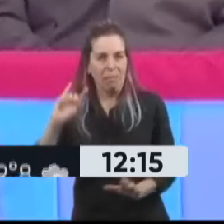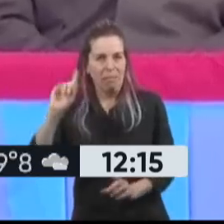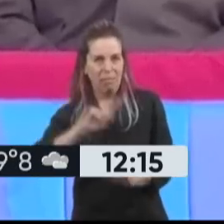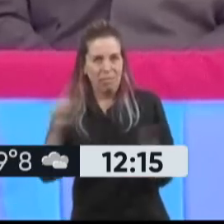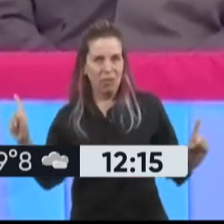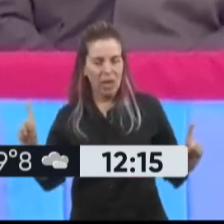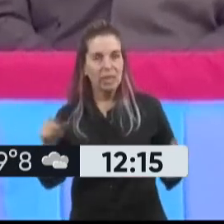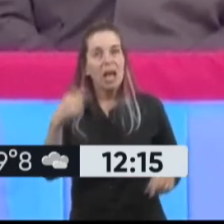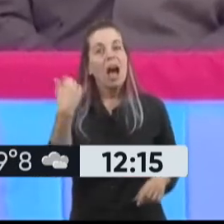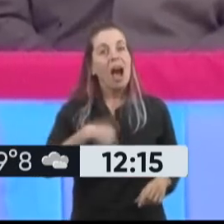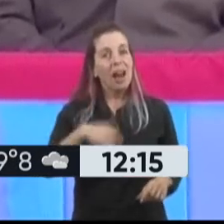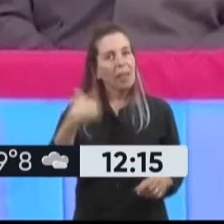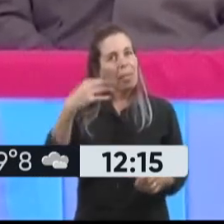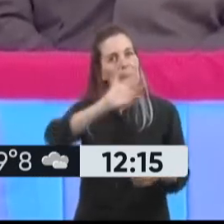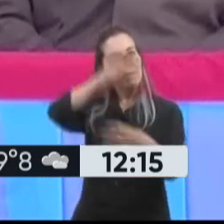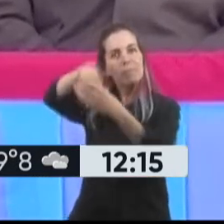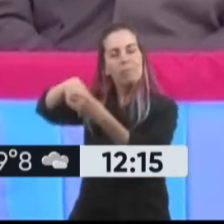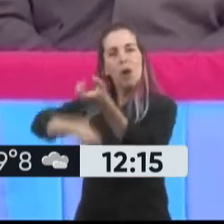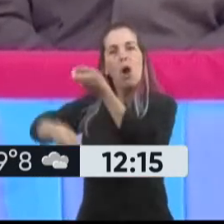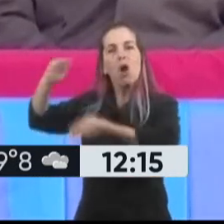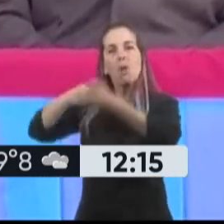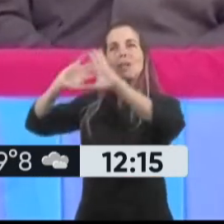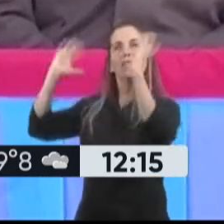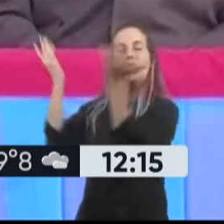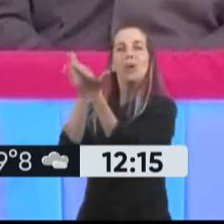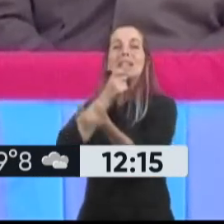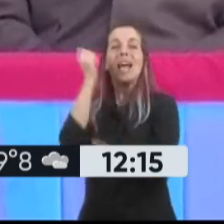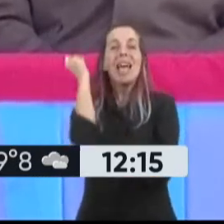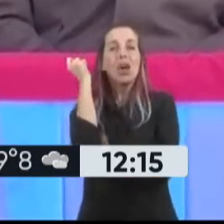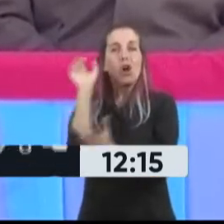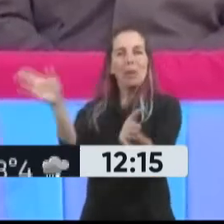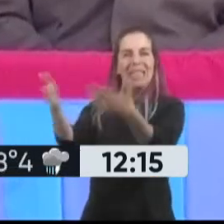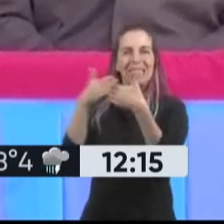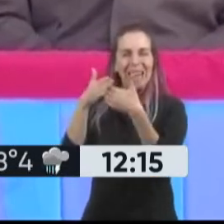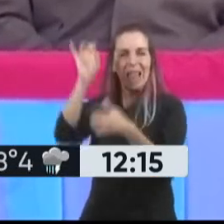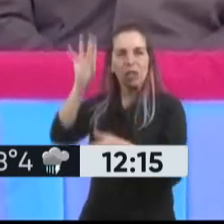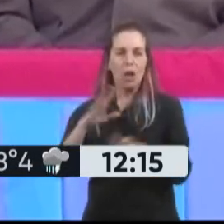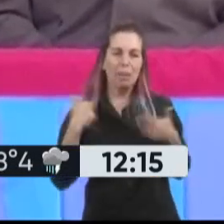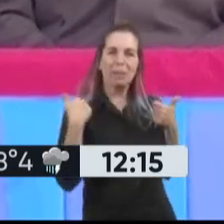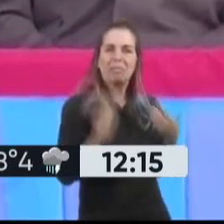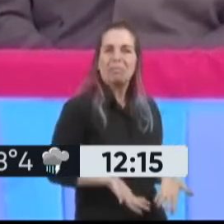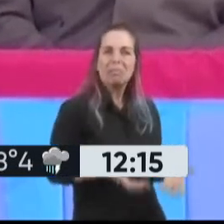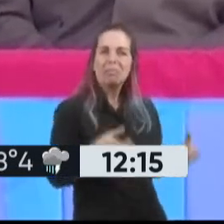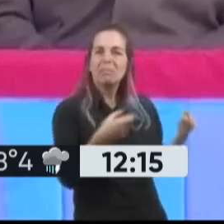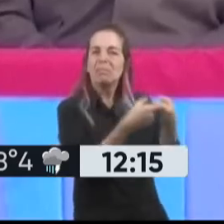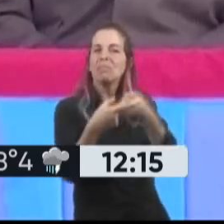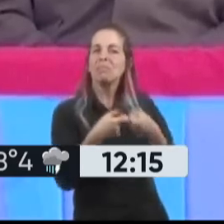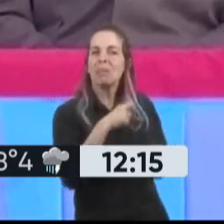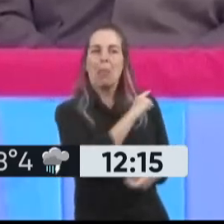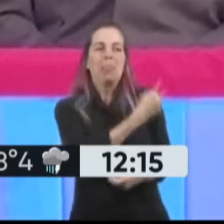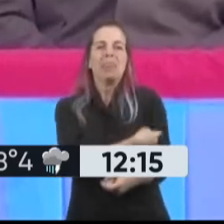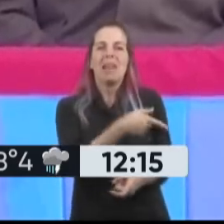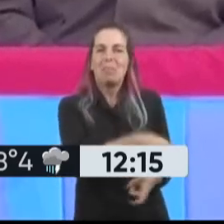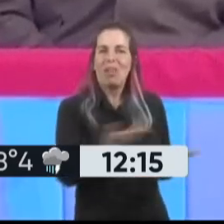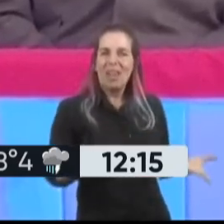protagonista del comercio global. Una economía cerrada solo sirve para ayudar a los amigos del poder a vender productos de peor calidad